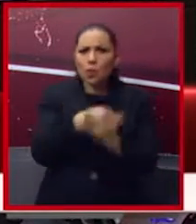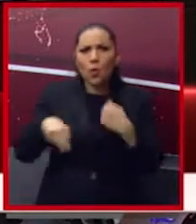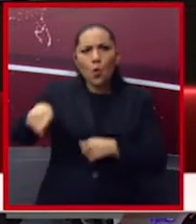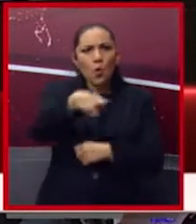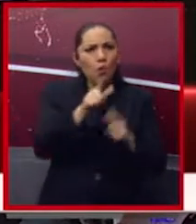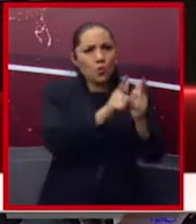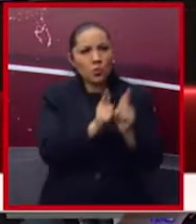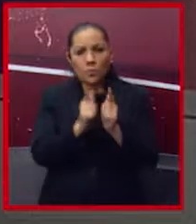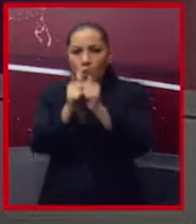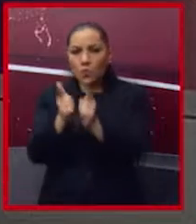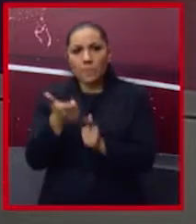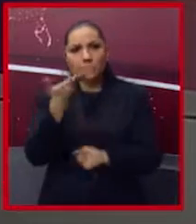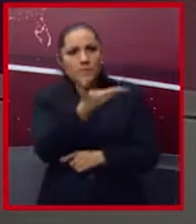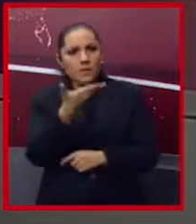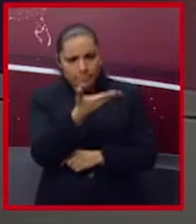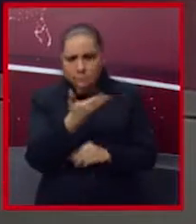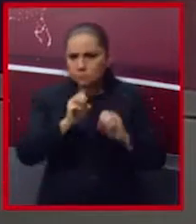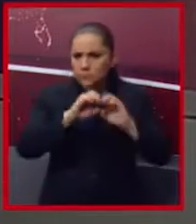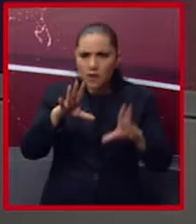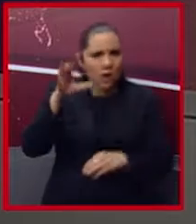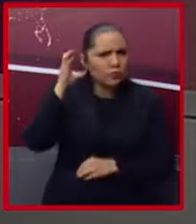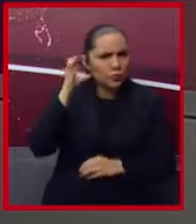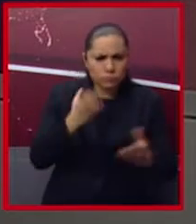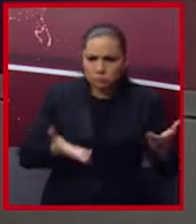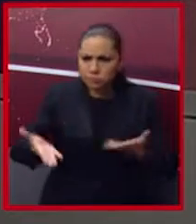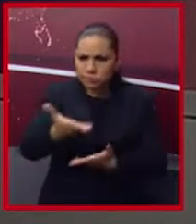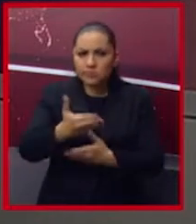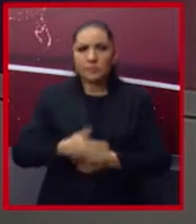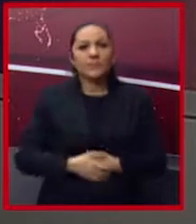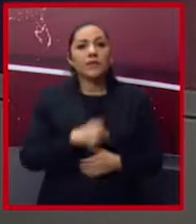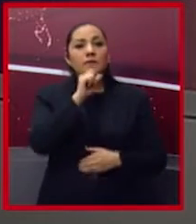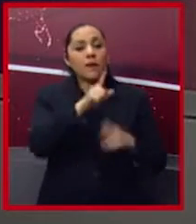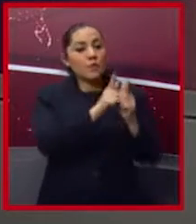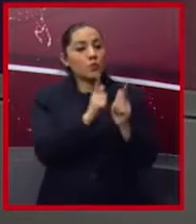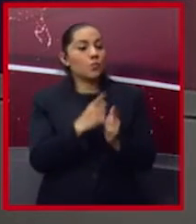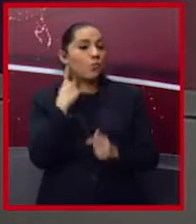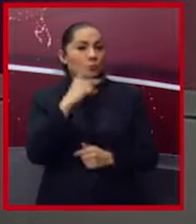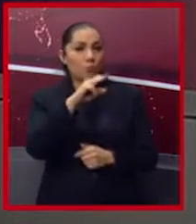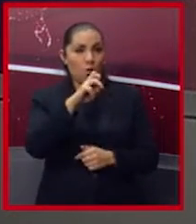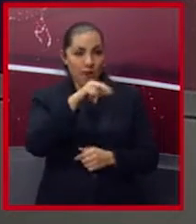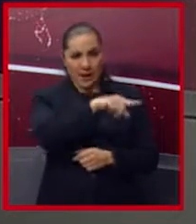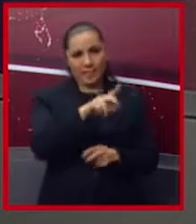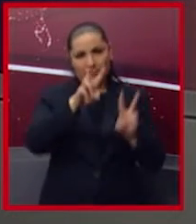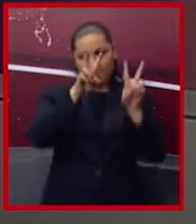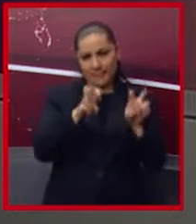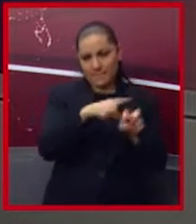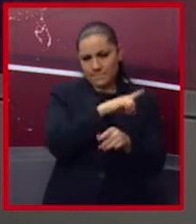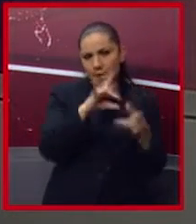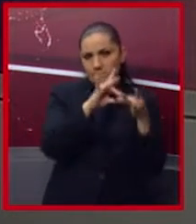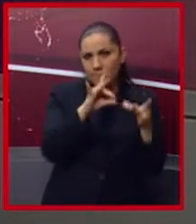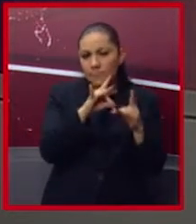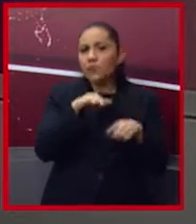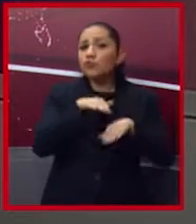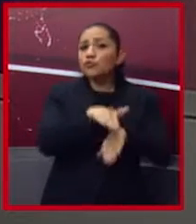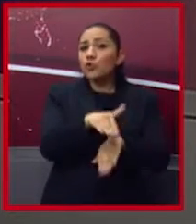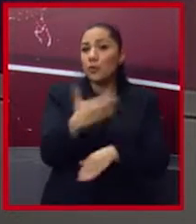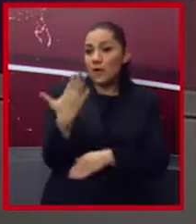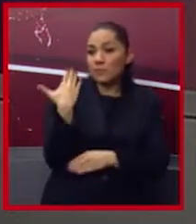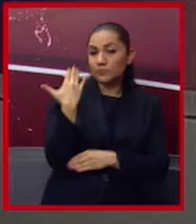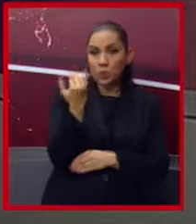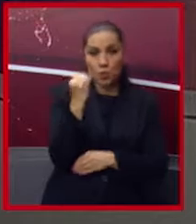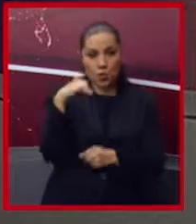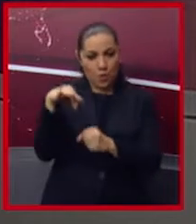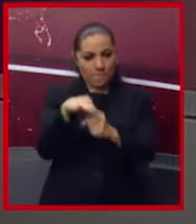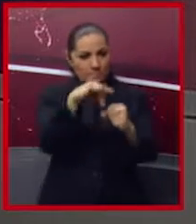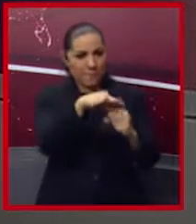sociales. Uno de los temas abordados por el Grupo Parlamentario de Morena fue el clima en que se vivieron las elecciones de junio pasado.